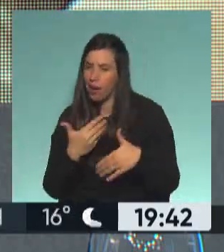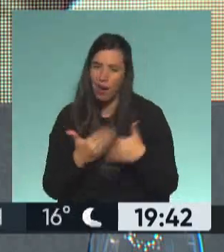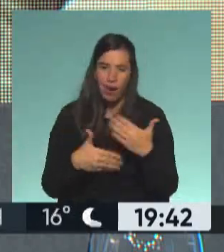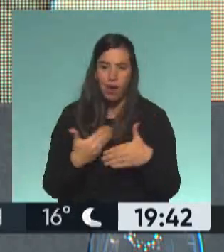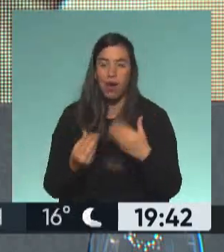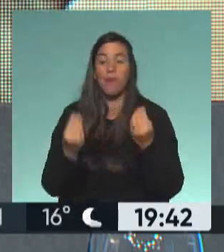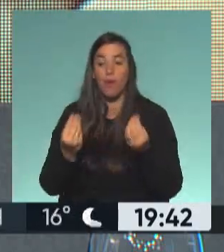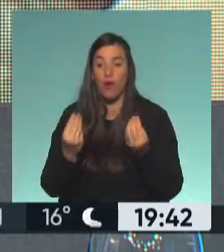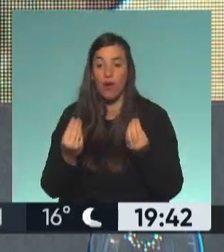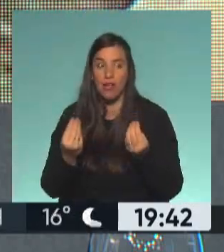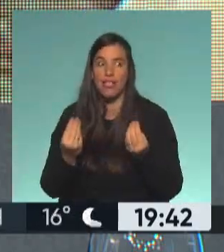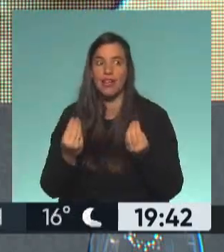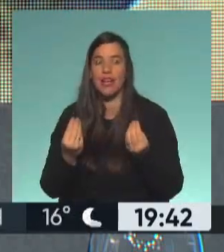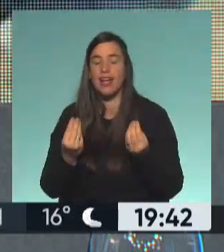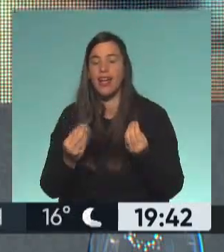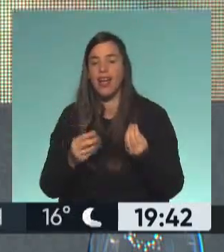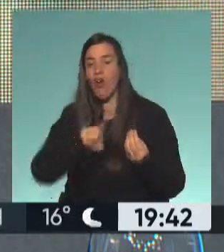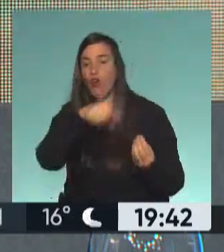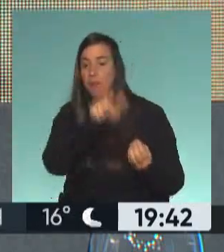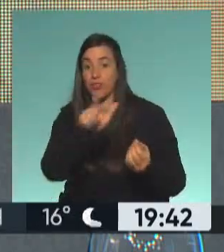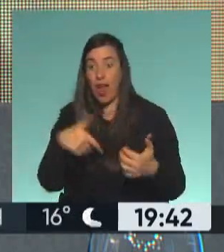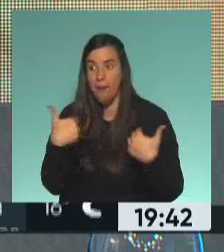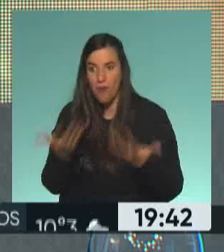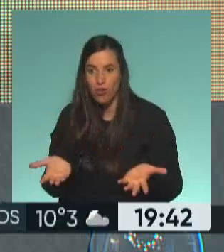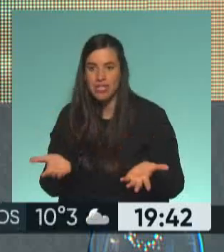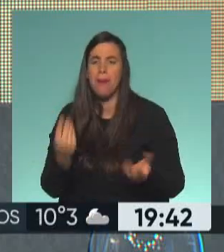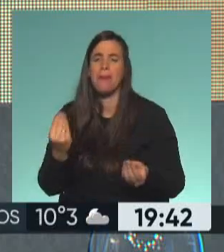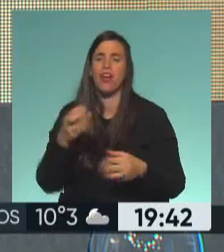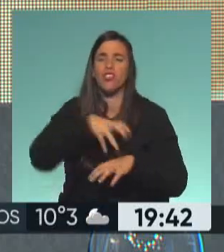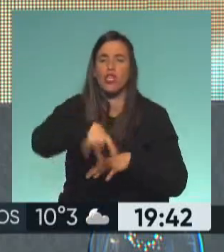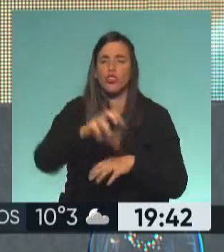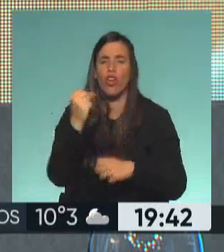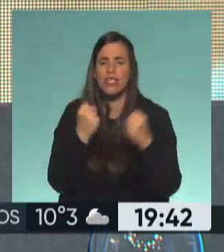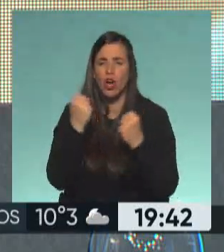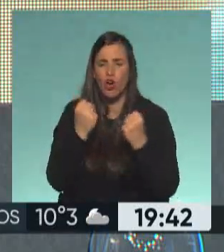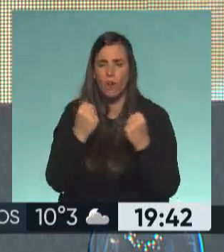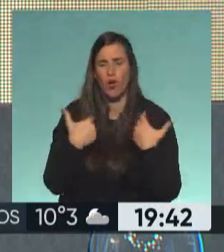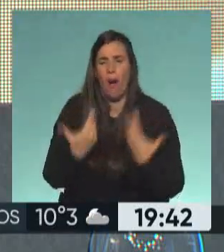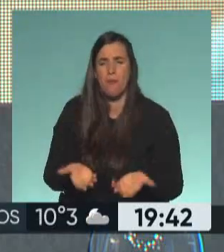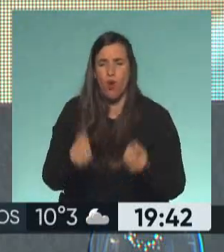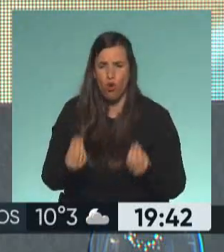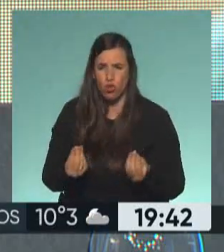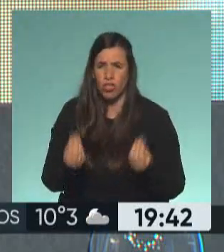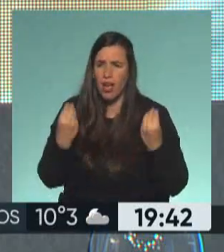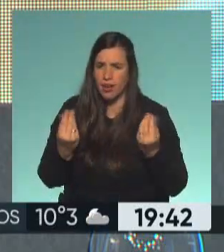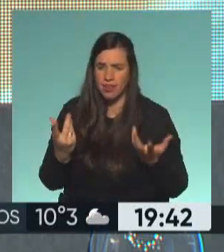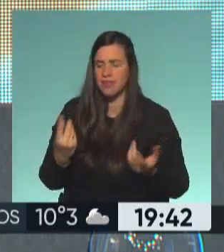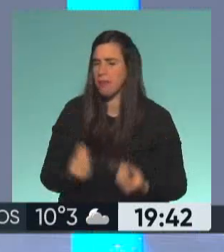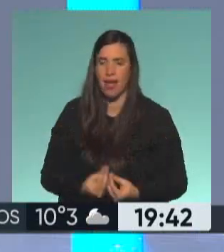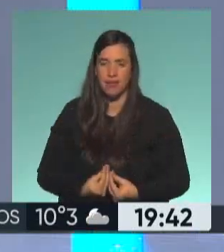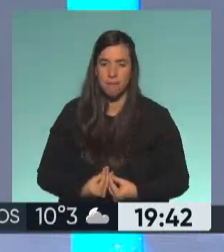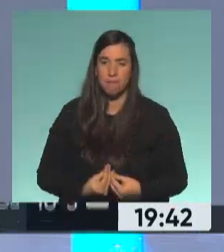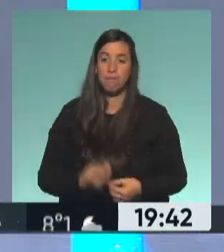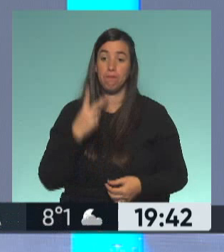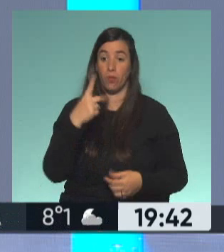sector del electorado. Pero ¿qué pasa con los sectores económicos que son los que suelen apoyar a estos candidatos? Es que yo no me confiaría en eso, porque pasan dos cosas.